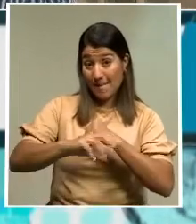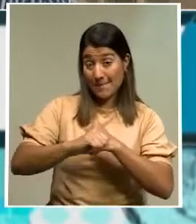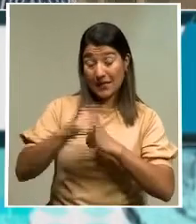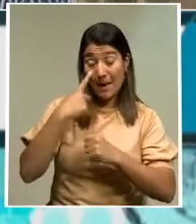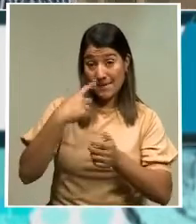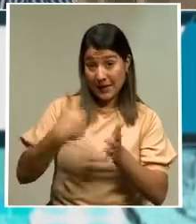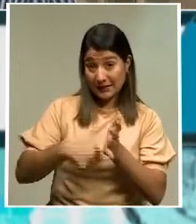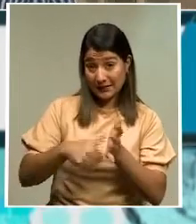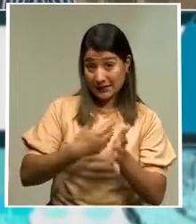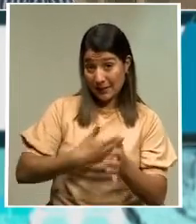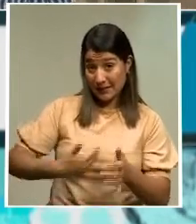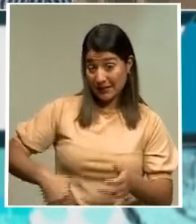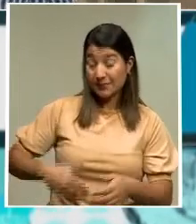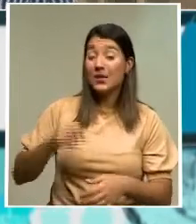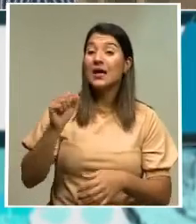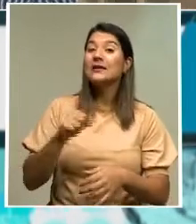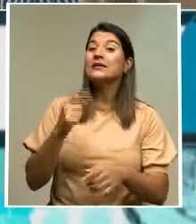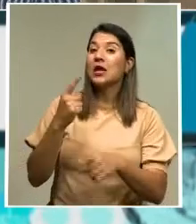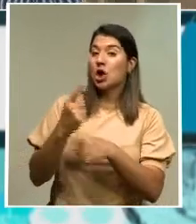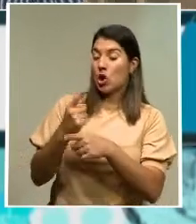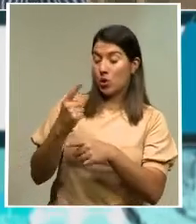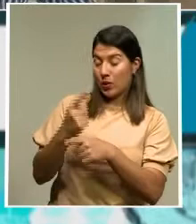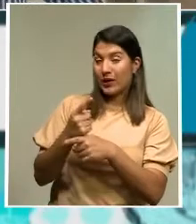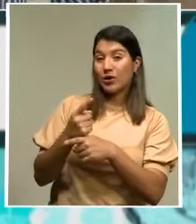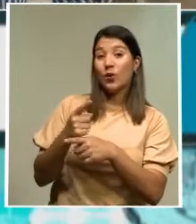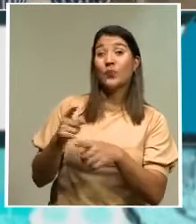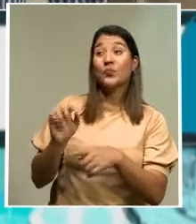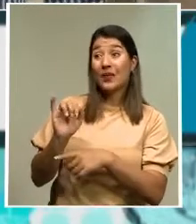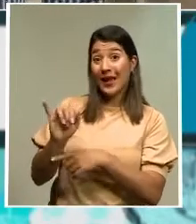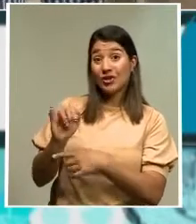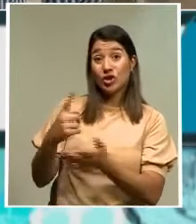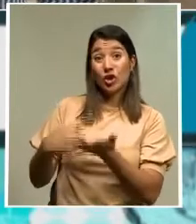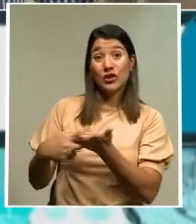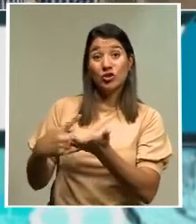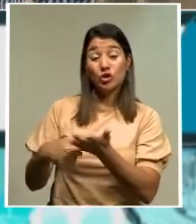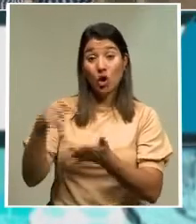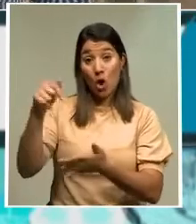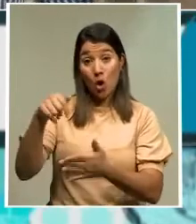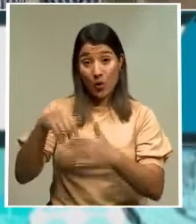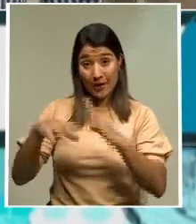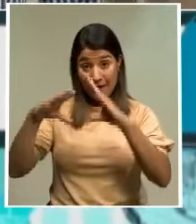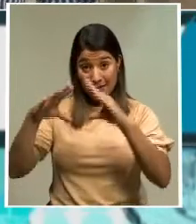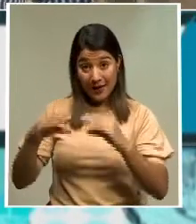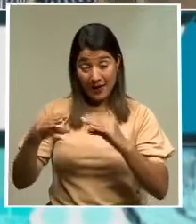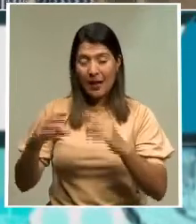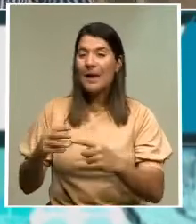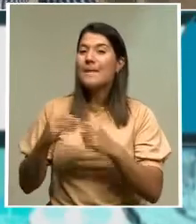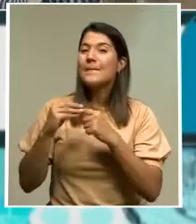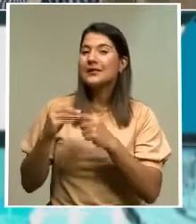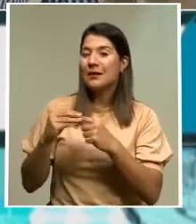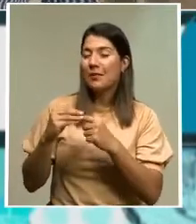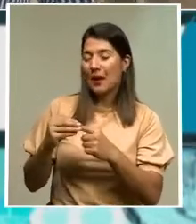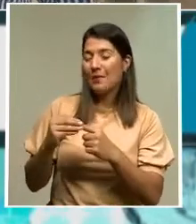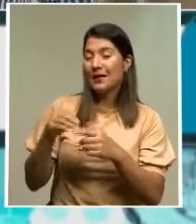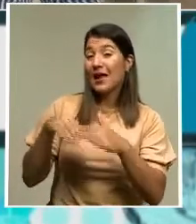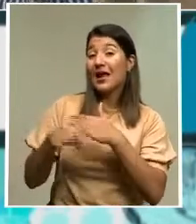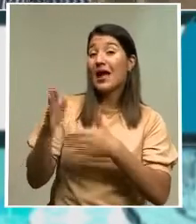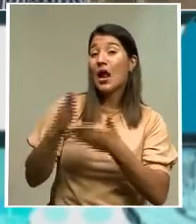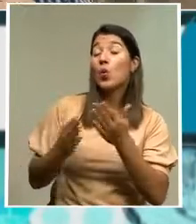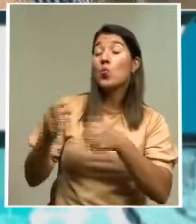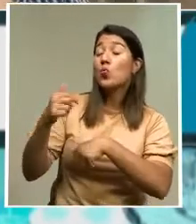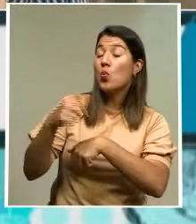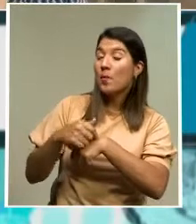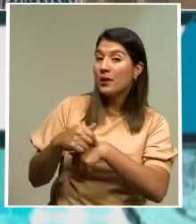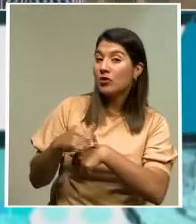Así es, Ernesto. De hecho, también fue parte de lo que se discutió en horas de la tarde. Sobre todo, se dio en algún momento una gran